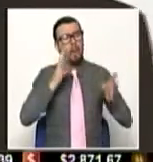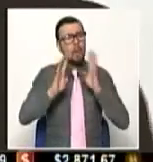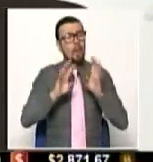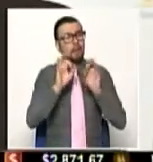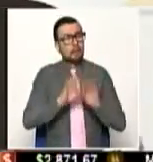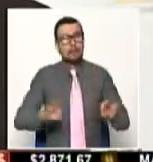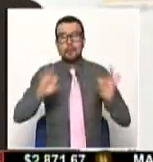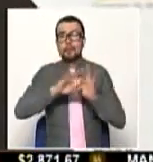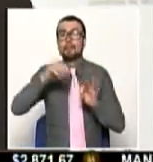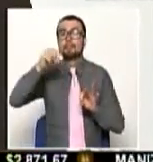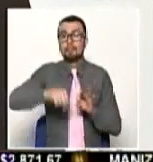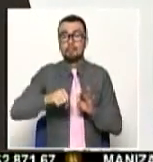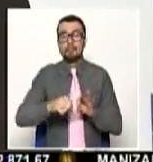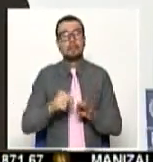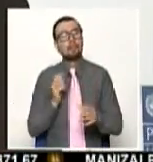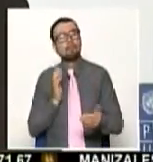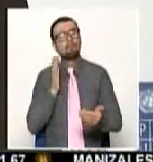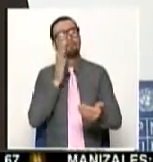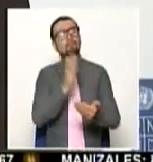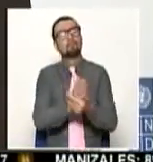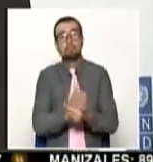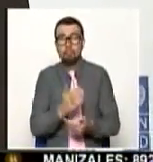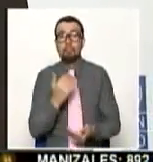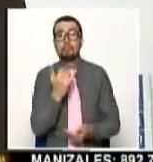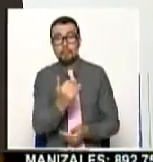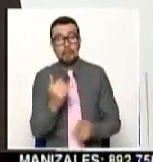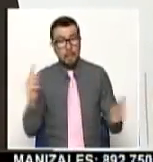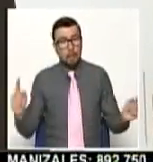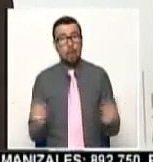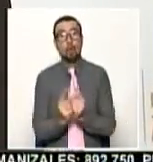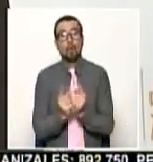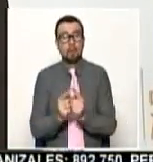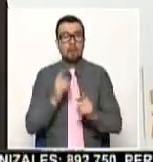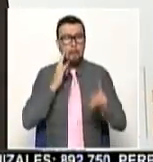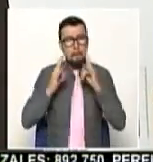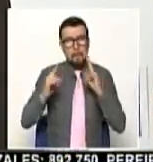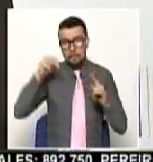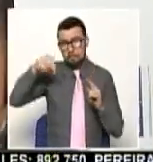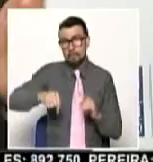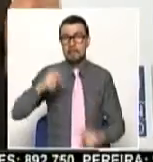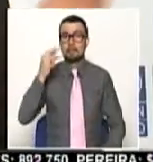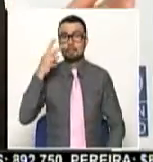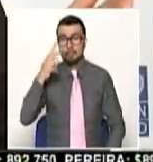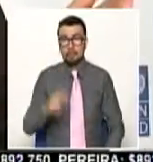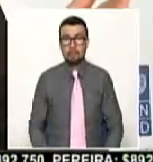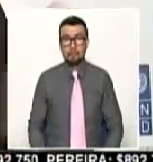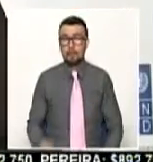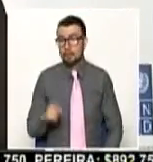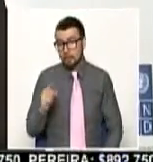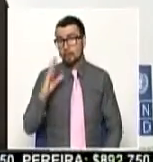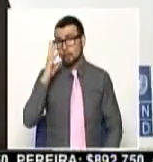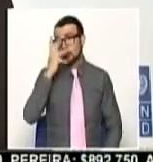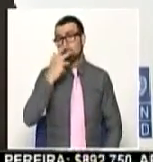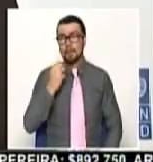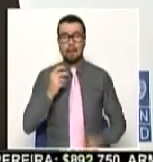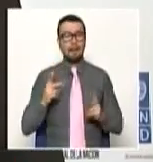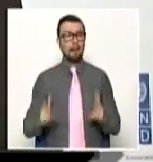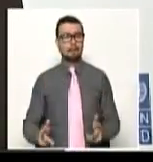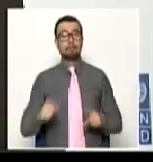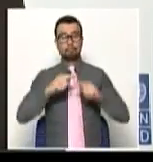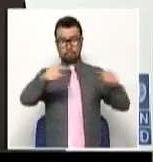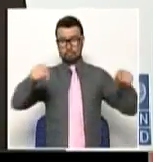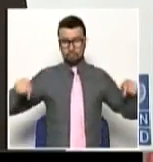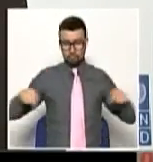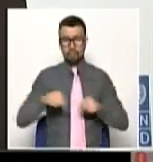importante que hacemos hoy en el cubrimiento del encuentro de personeros que se hace aquí en la ciudad de Pereira, en estas hermosísimas y cómodas instalaciones